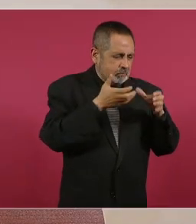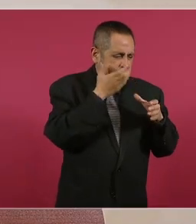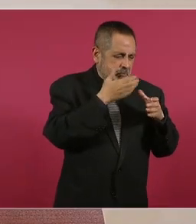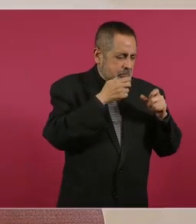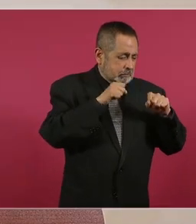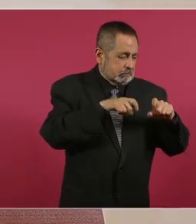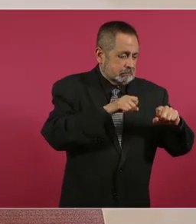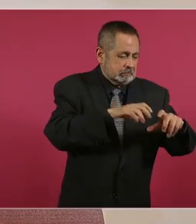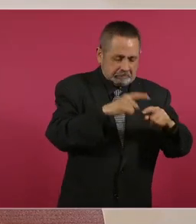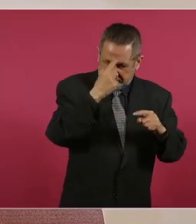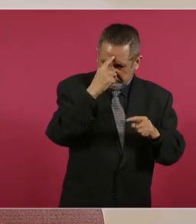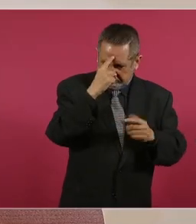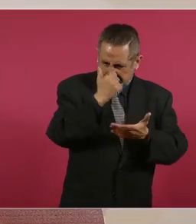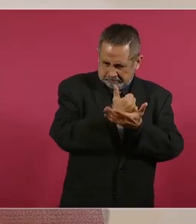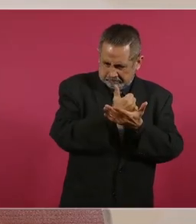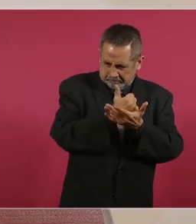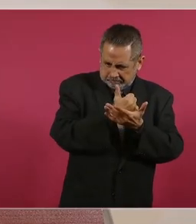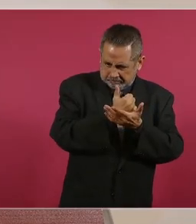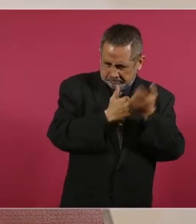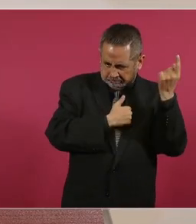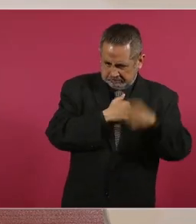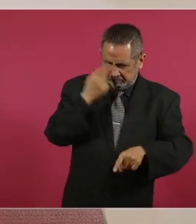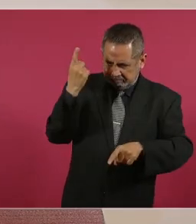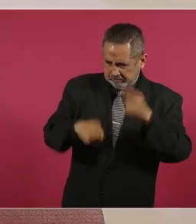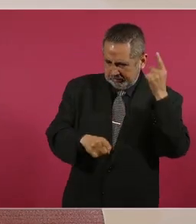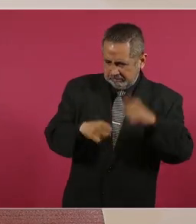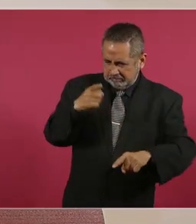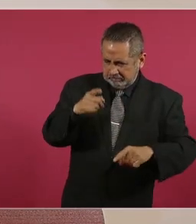Entonces, es muy autoritario,